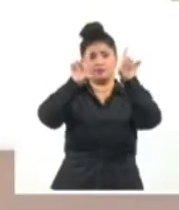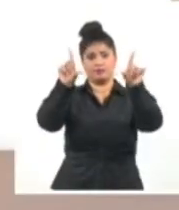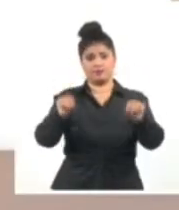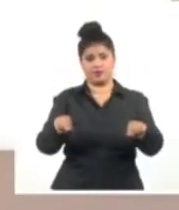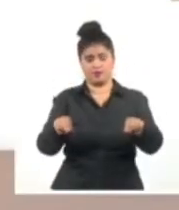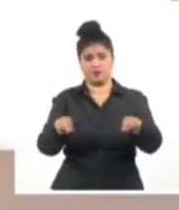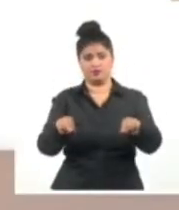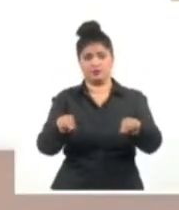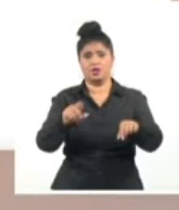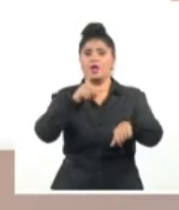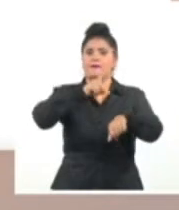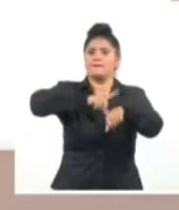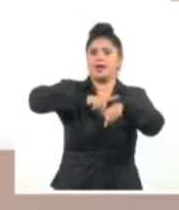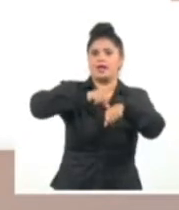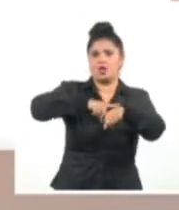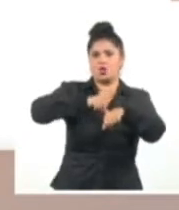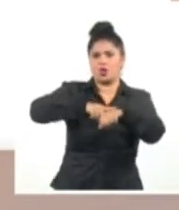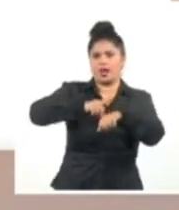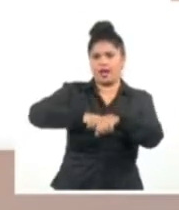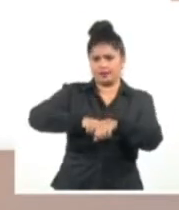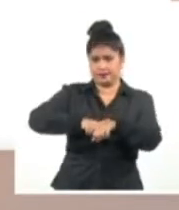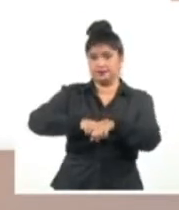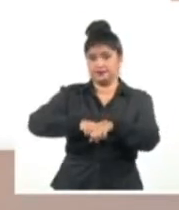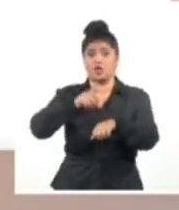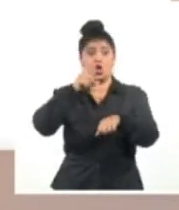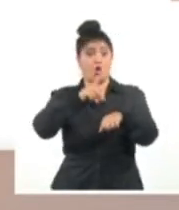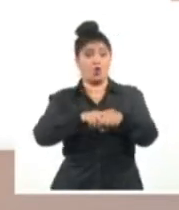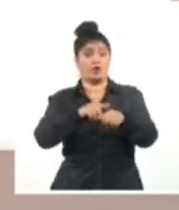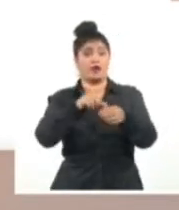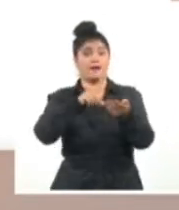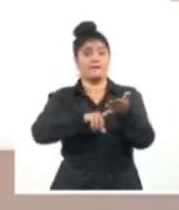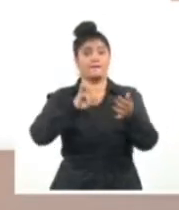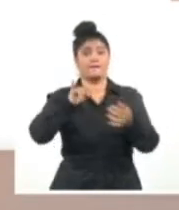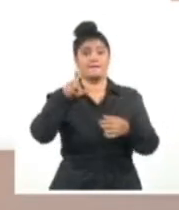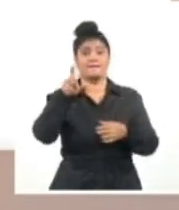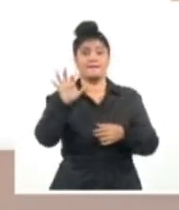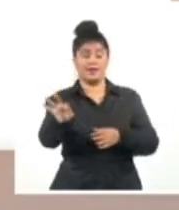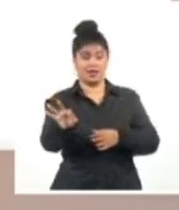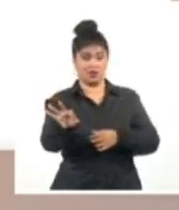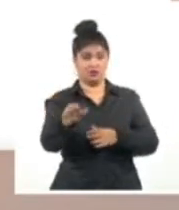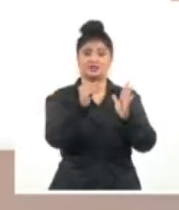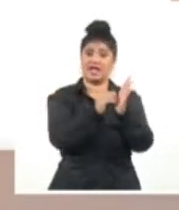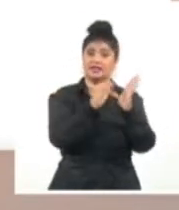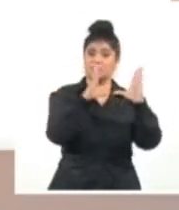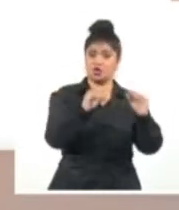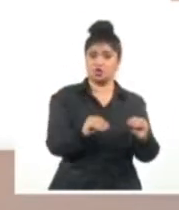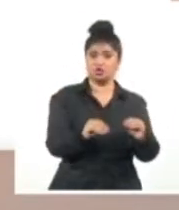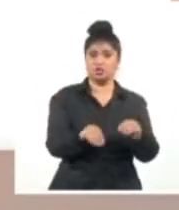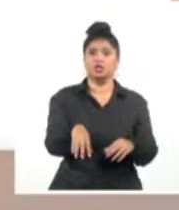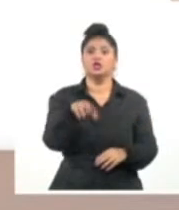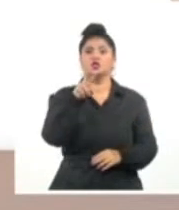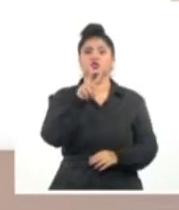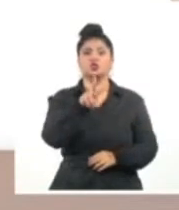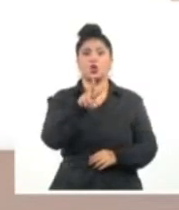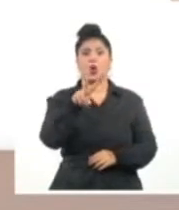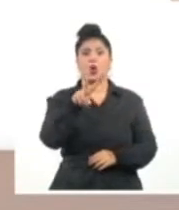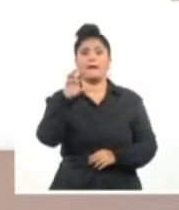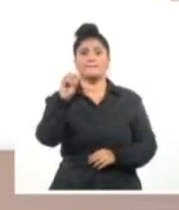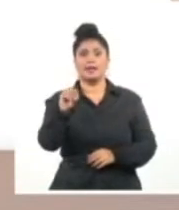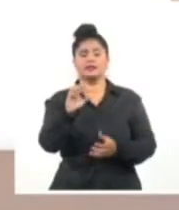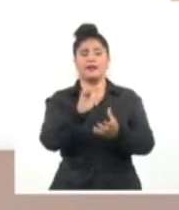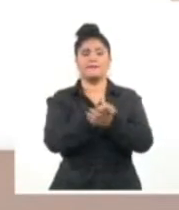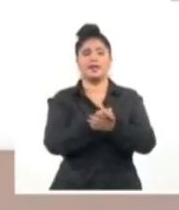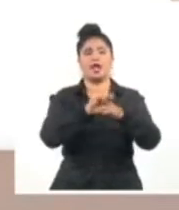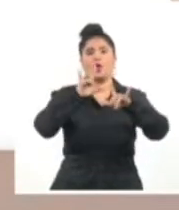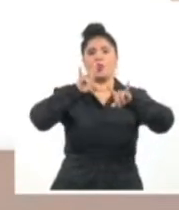de máxima demanda. Se estima para el horario pico un déficit de 220 megawatts, dada la relación entre la